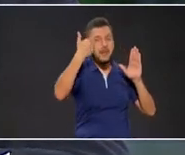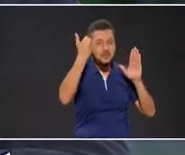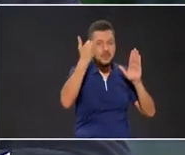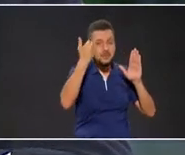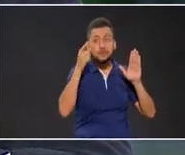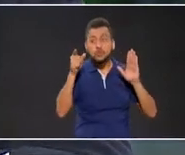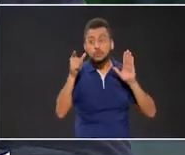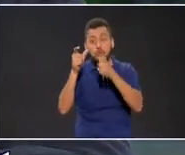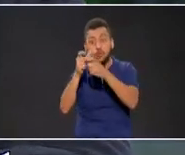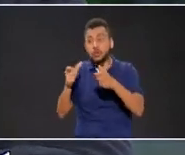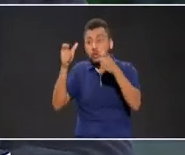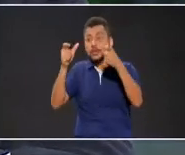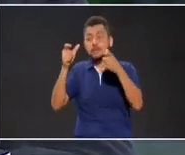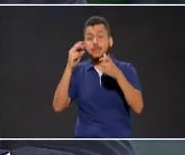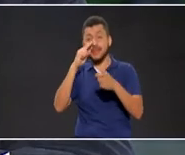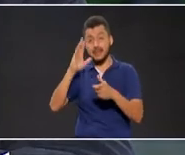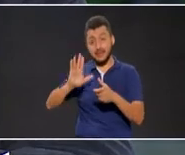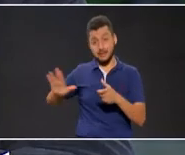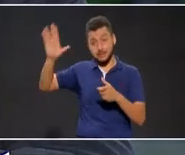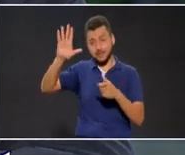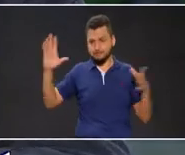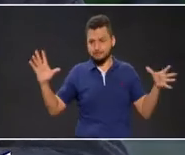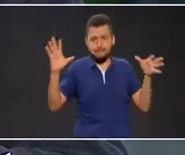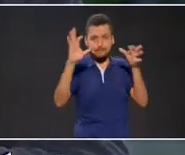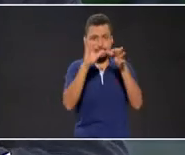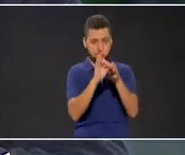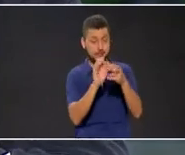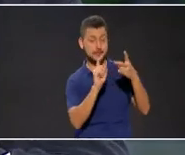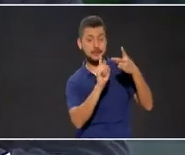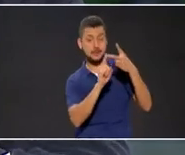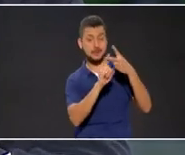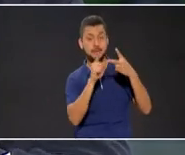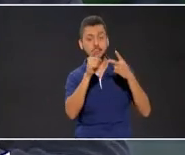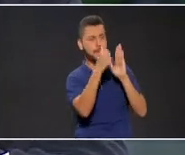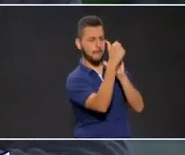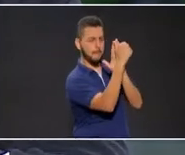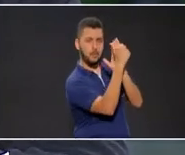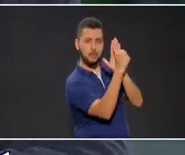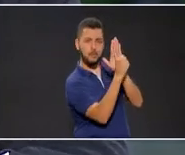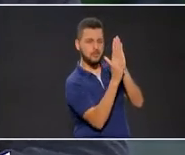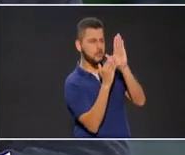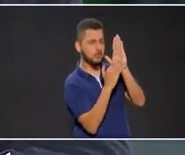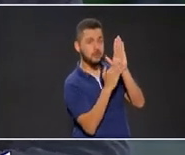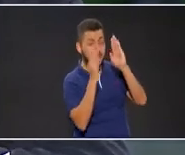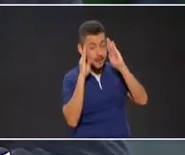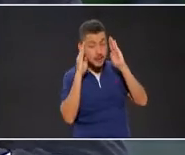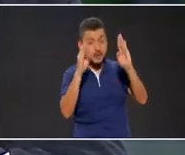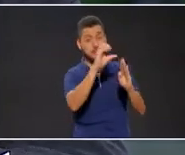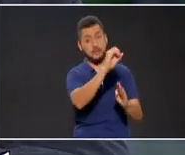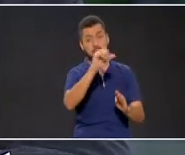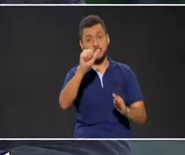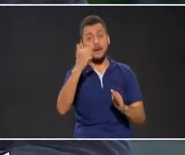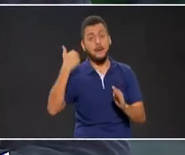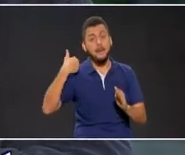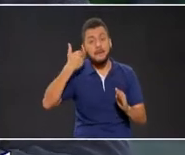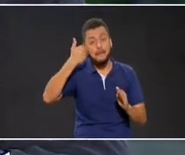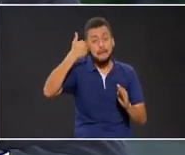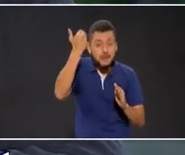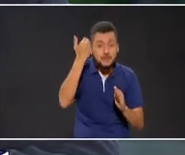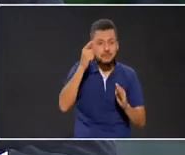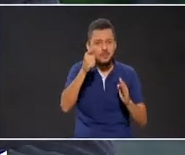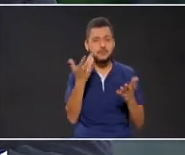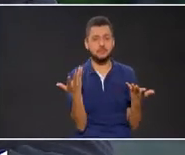vigente lo segundo es desarrollar una serie de programas de asistencia directa a las personas de la tercera edad ya los adultos mayores